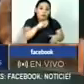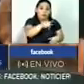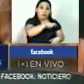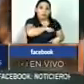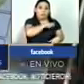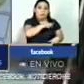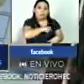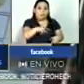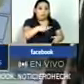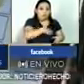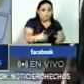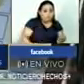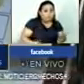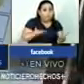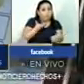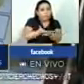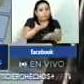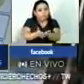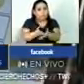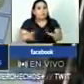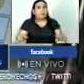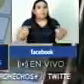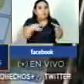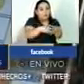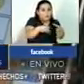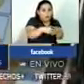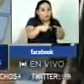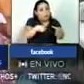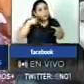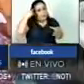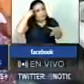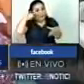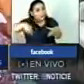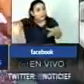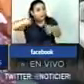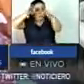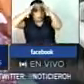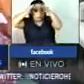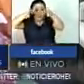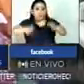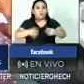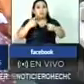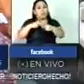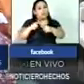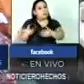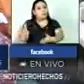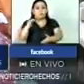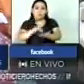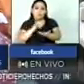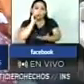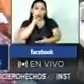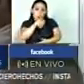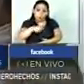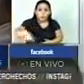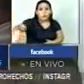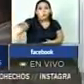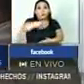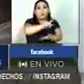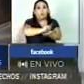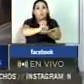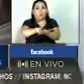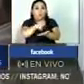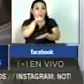responsable de enviar una propuesta a la Asamblea Legislativa para que tomen la decisión. Sin embargo, reiteró que todos los colegios y